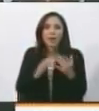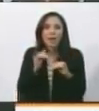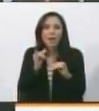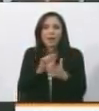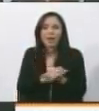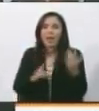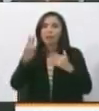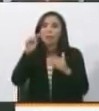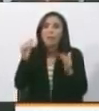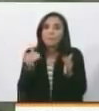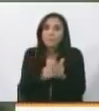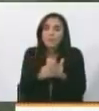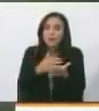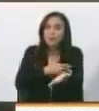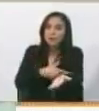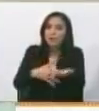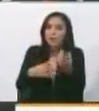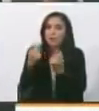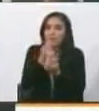2.000 millones de bolívares fuertes